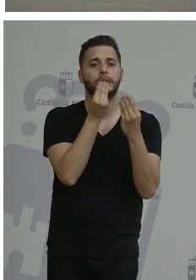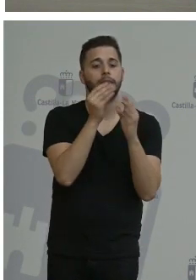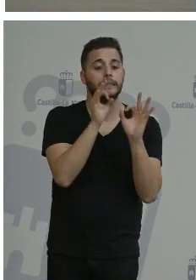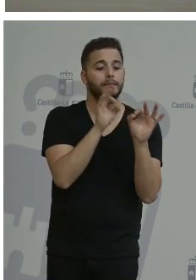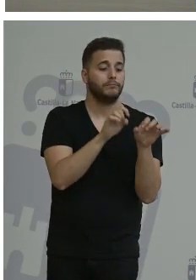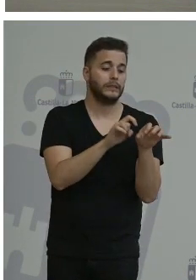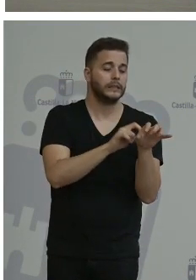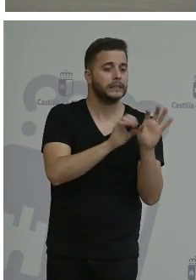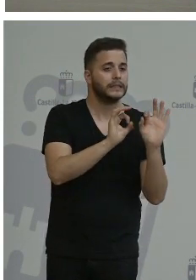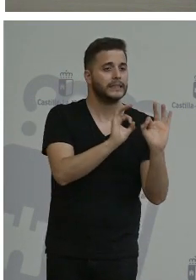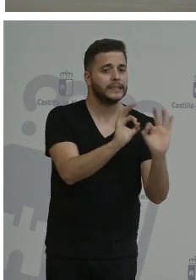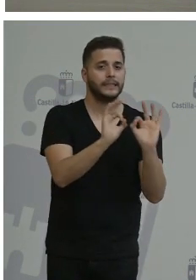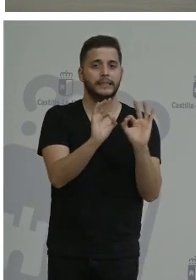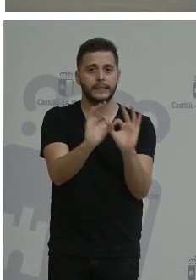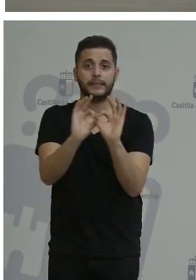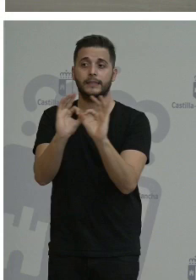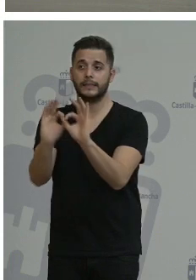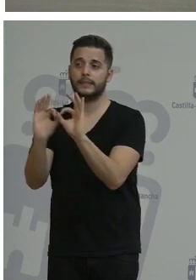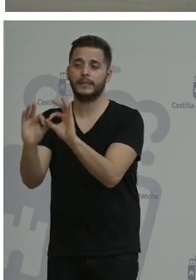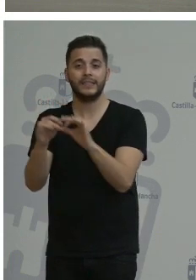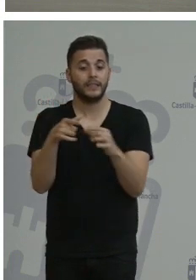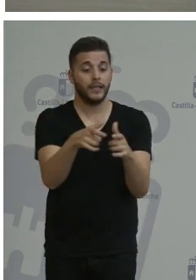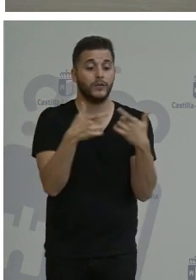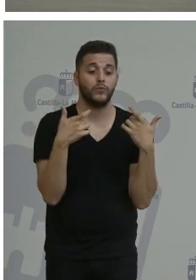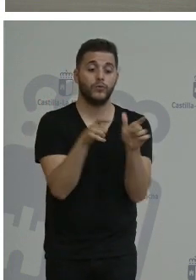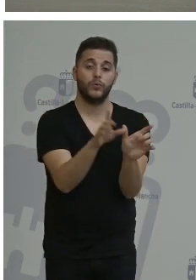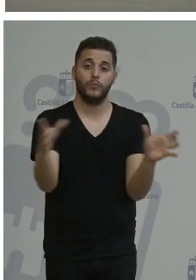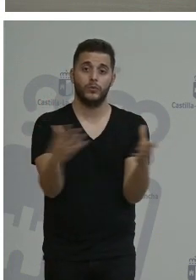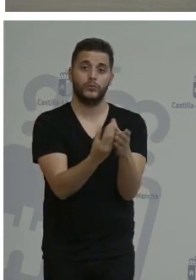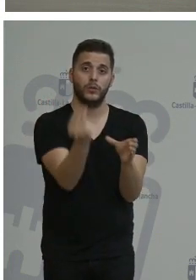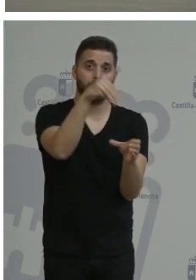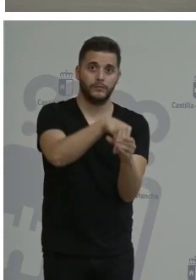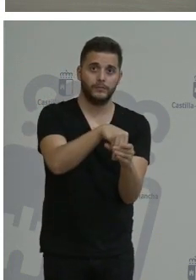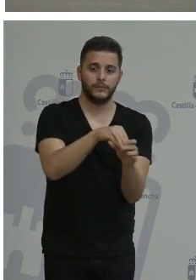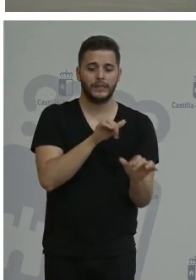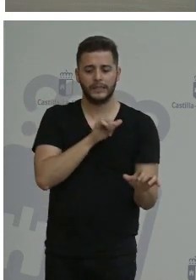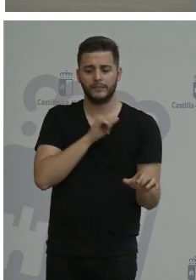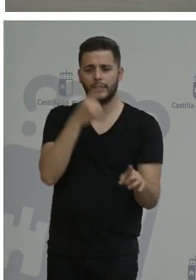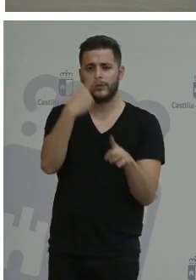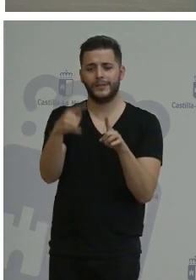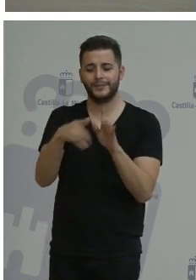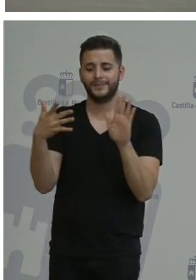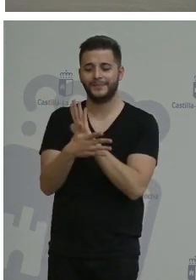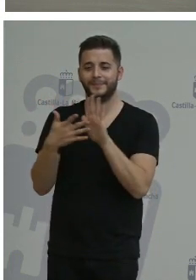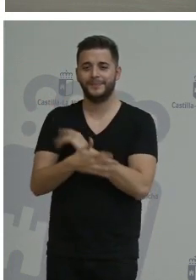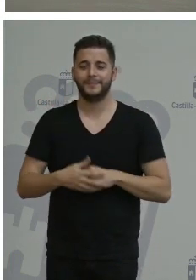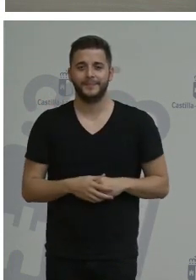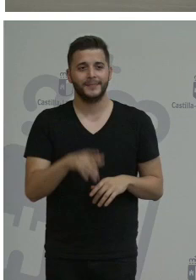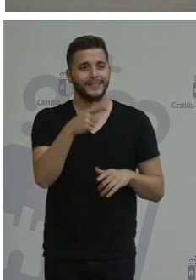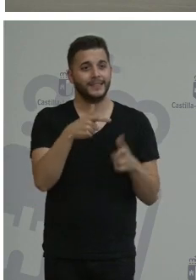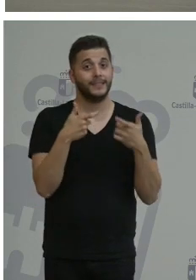específicas que están en ese grupo de… Espera, que voy a comentar una cosa. En ese grupo